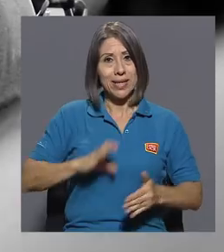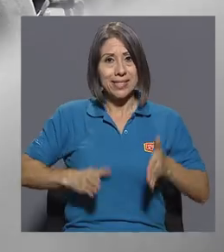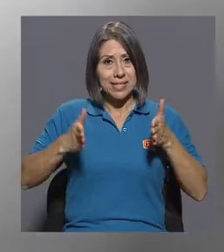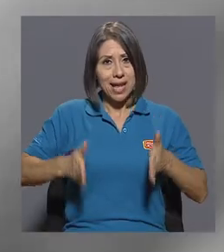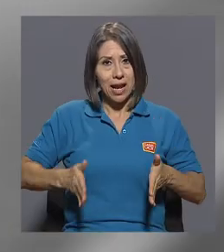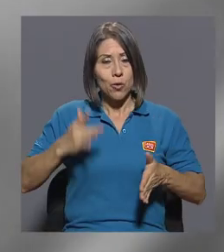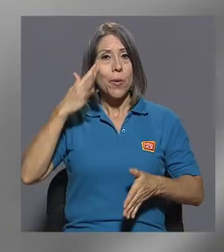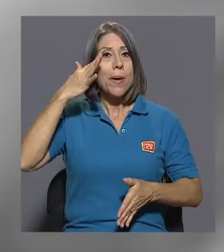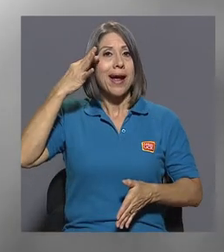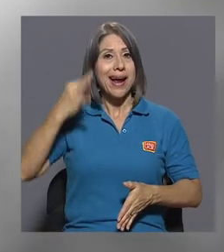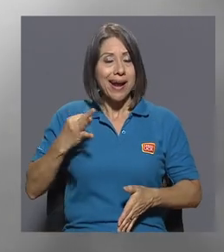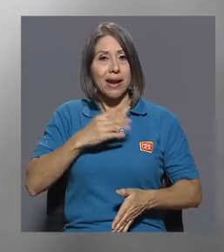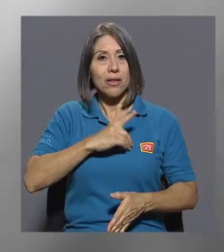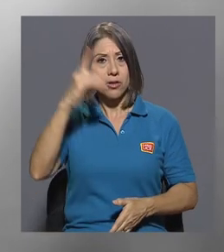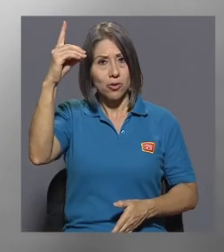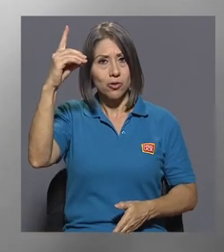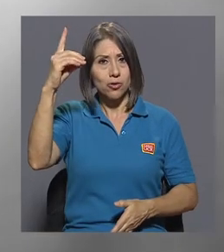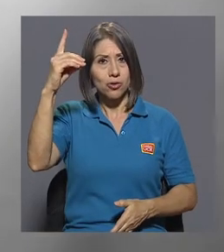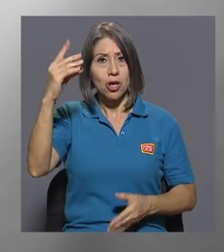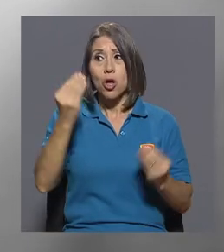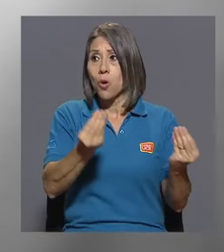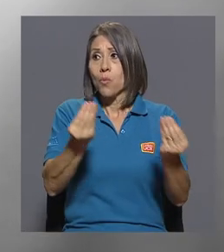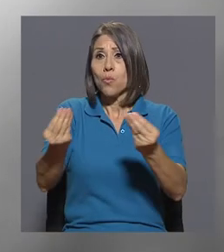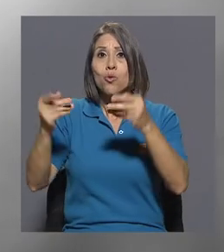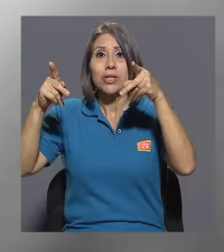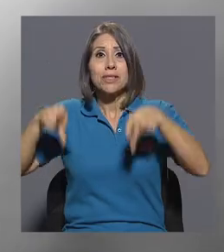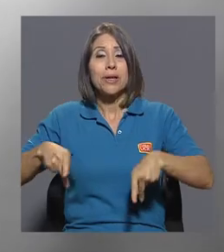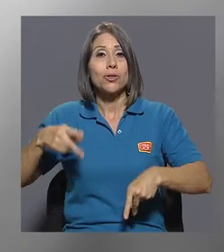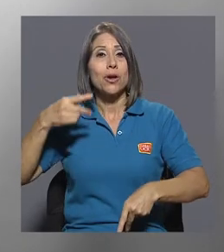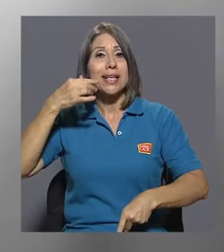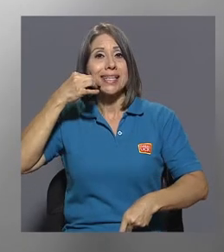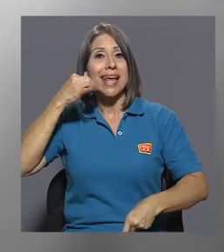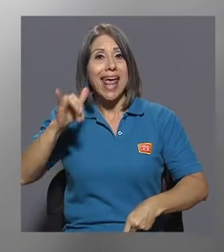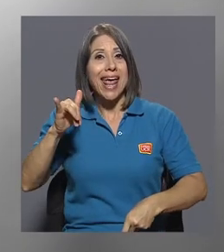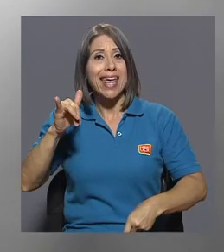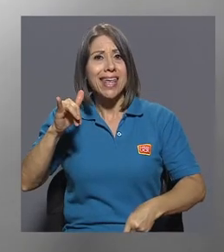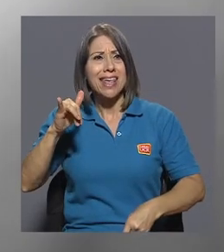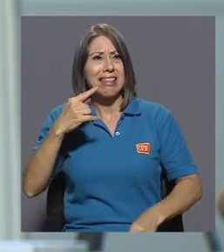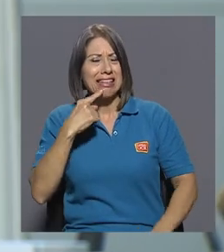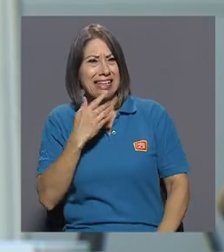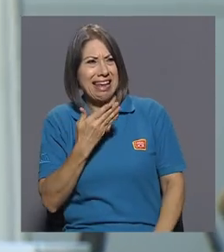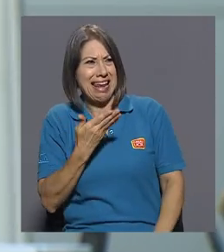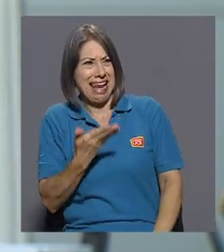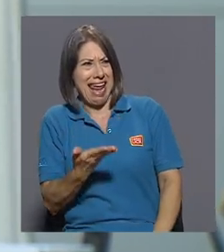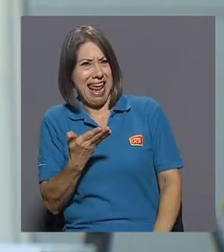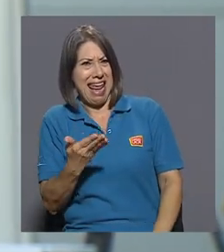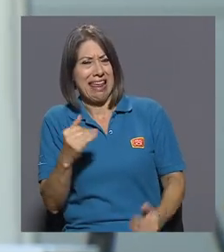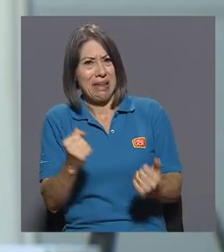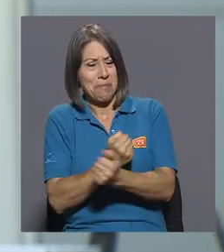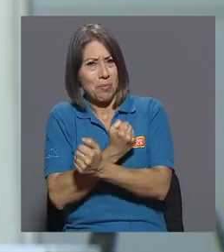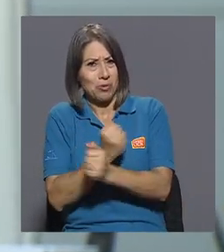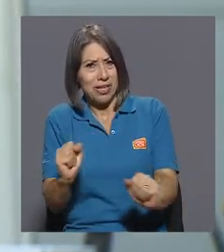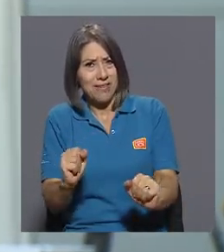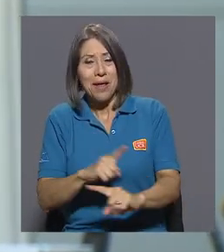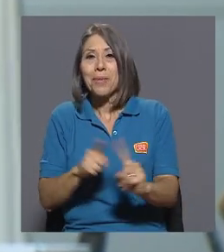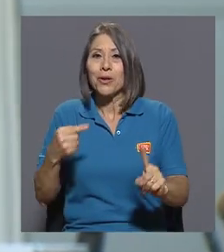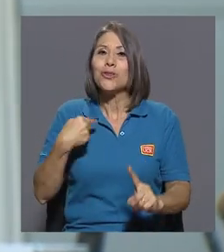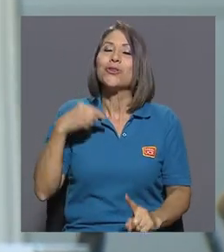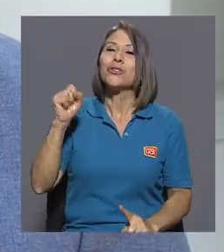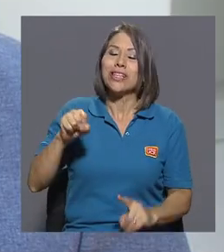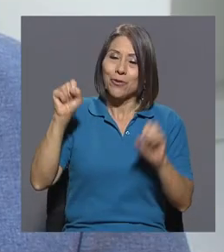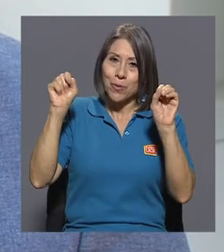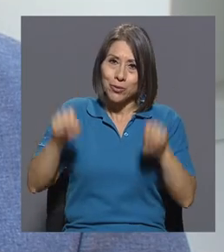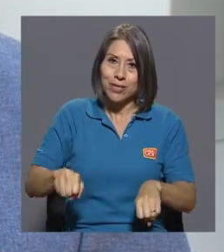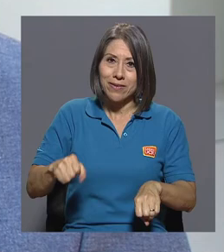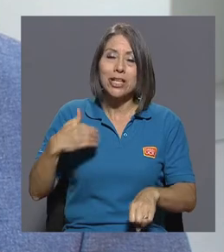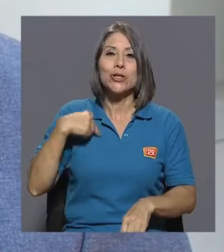Dios. Y para muchos gays eso suena como, ¿qué? ¿Verdad? Eso es imposible. Pero yo sí lo veo posible porque yo sé que Dios me